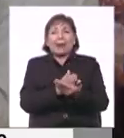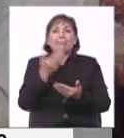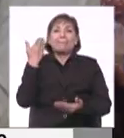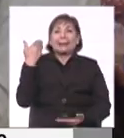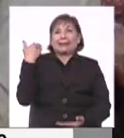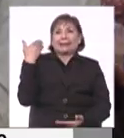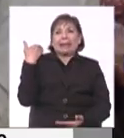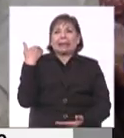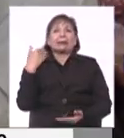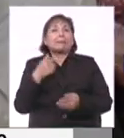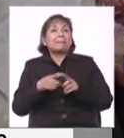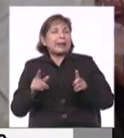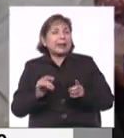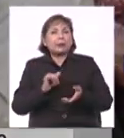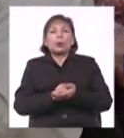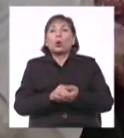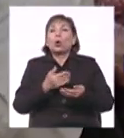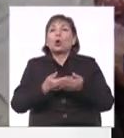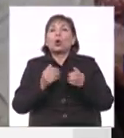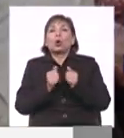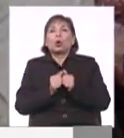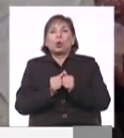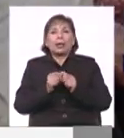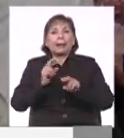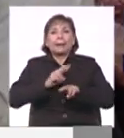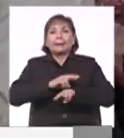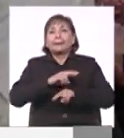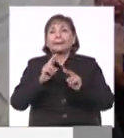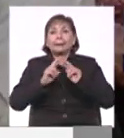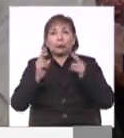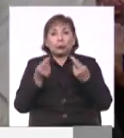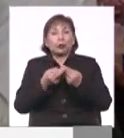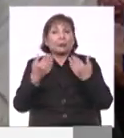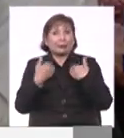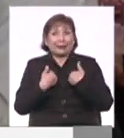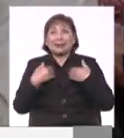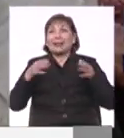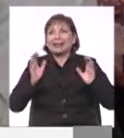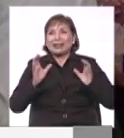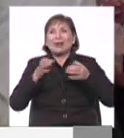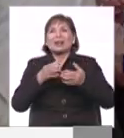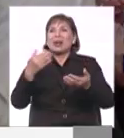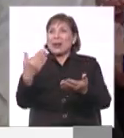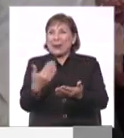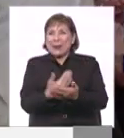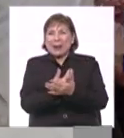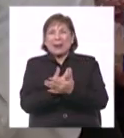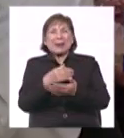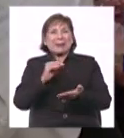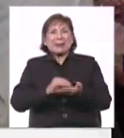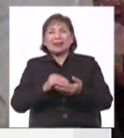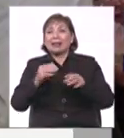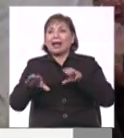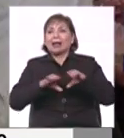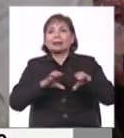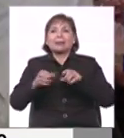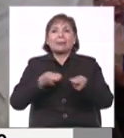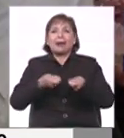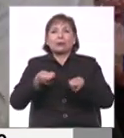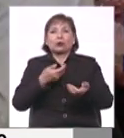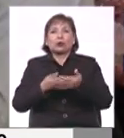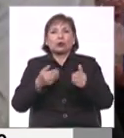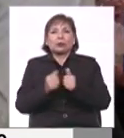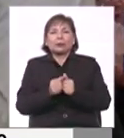pasadas. Pero con las reuniones que hemos tenido y el apoyo del Congreso, estamos nuevamente activando estos